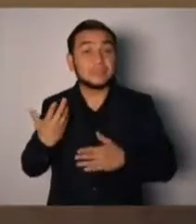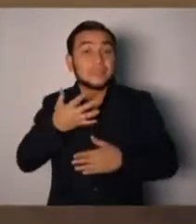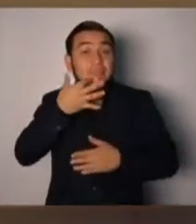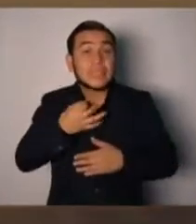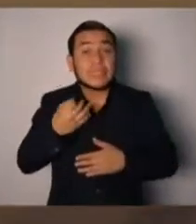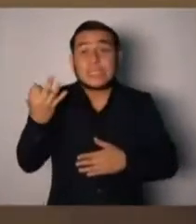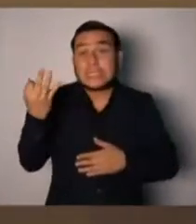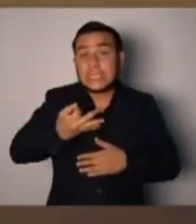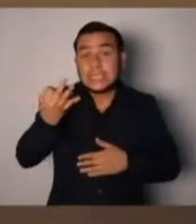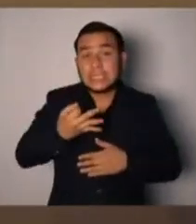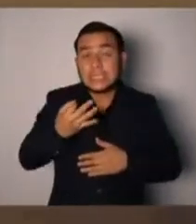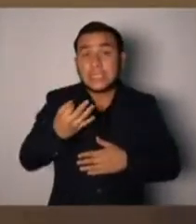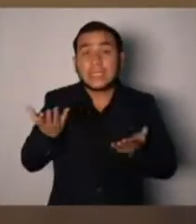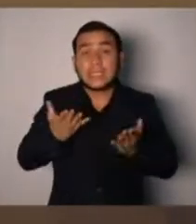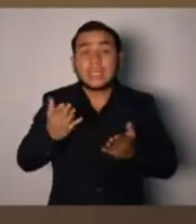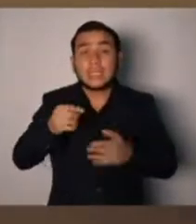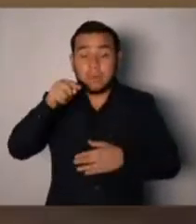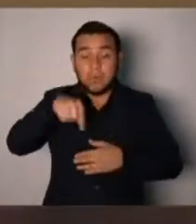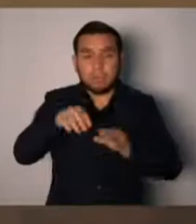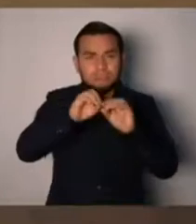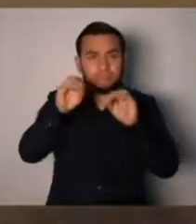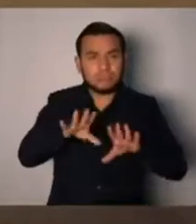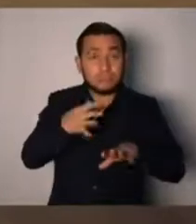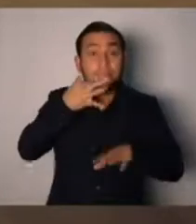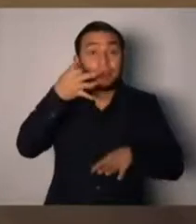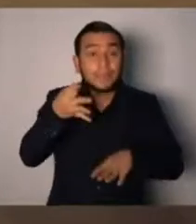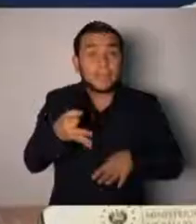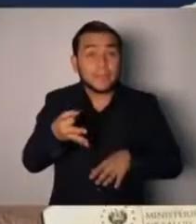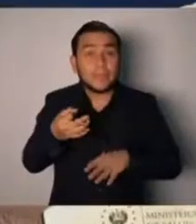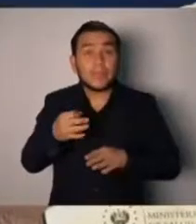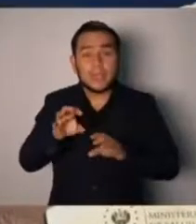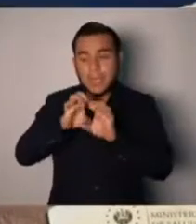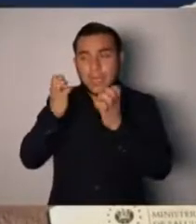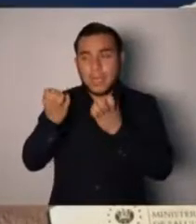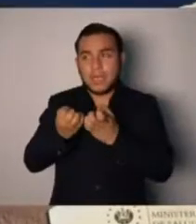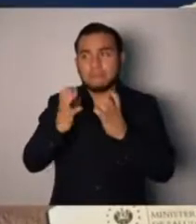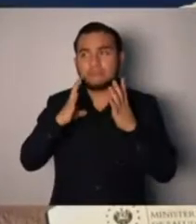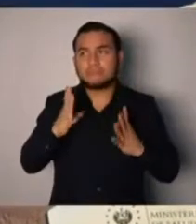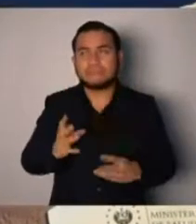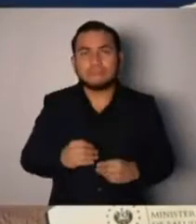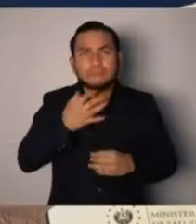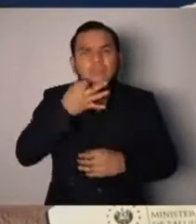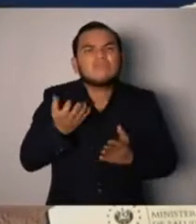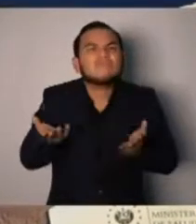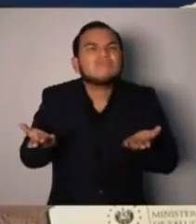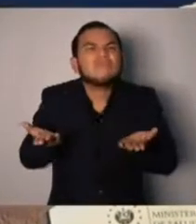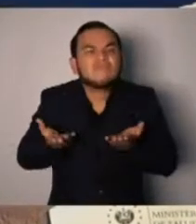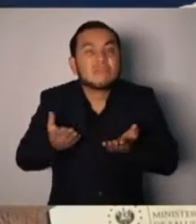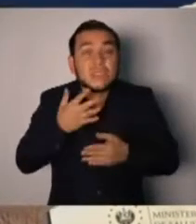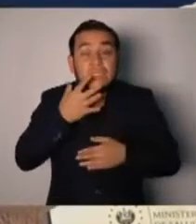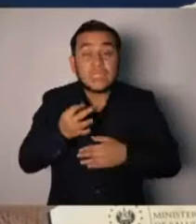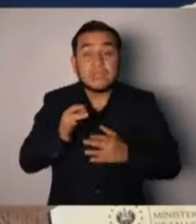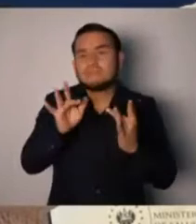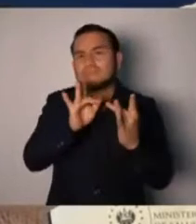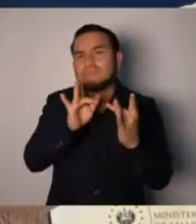trabajen con el superintendente no está aquí en la comitiva sino un tercio del gabinete pero que hable con el superintendente